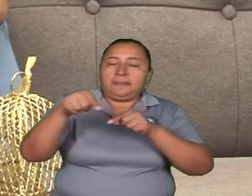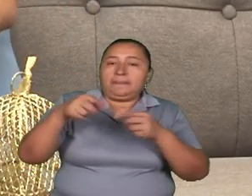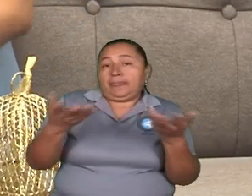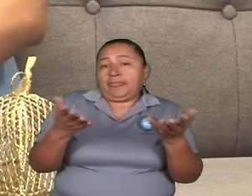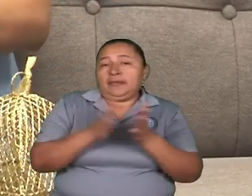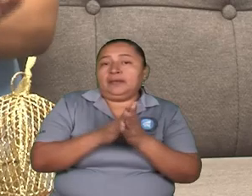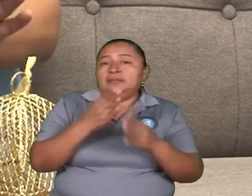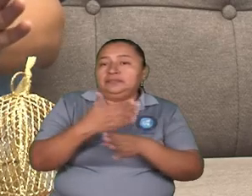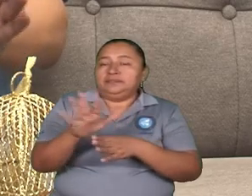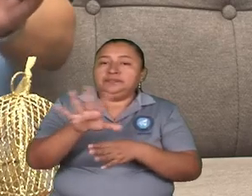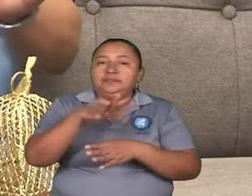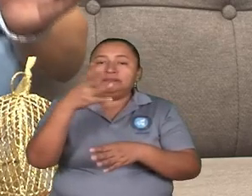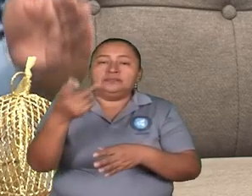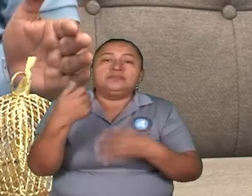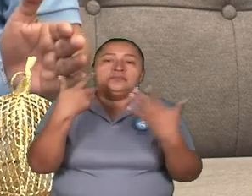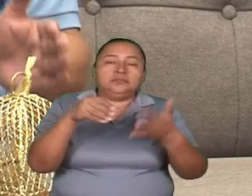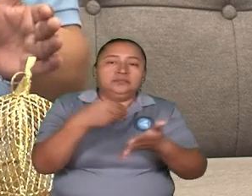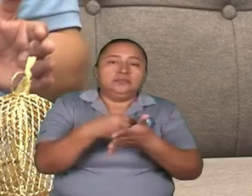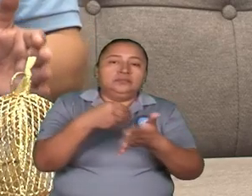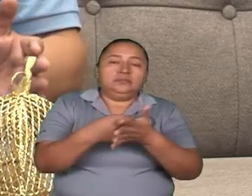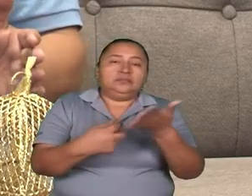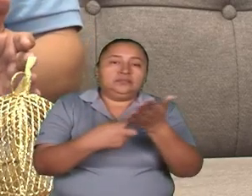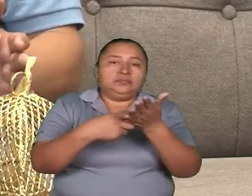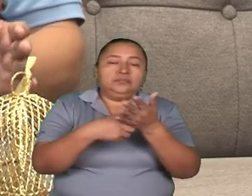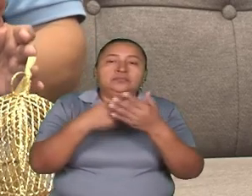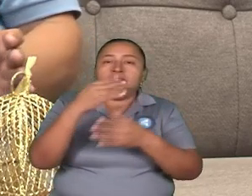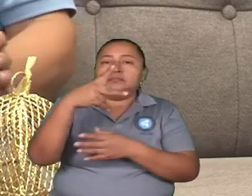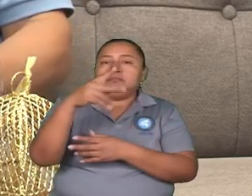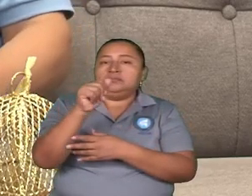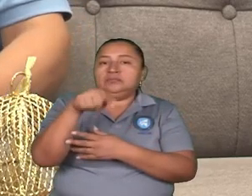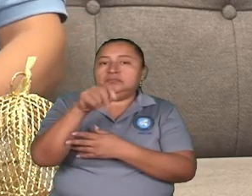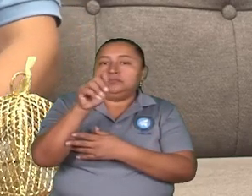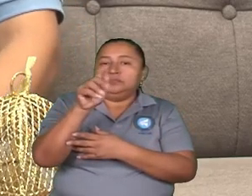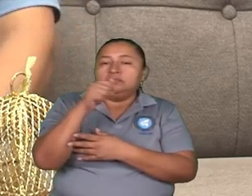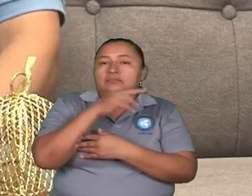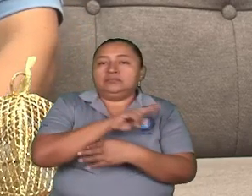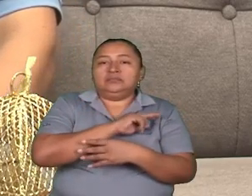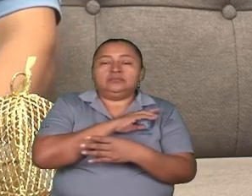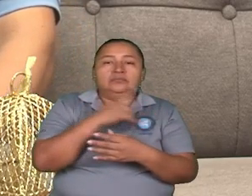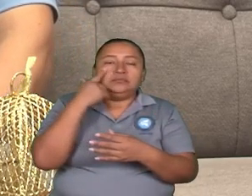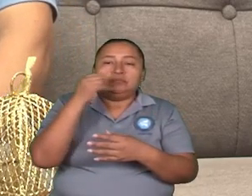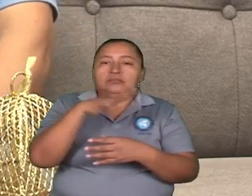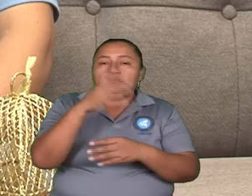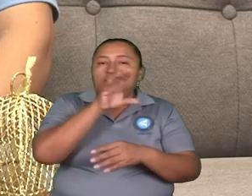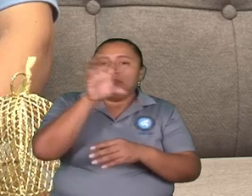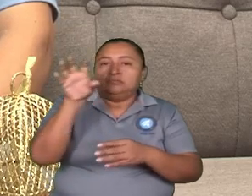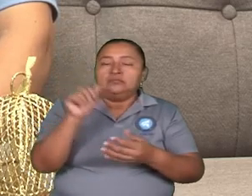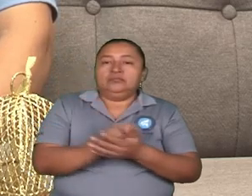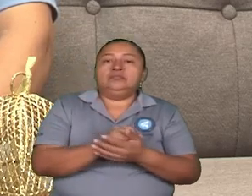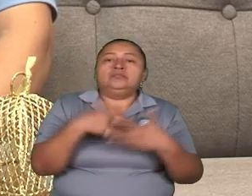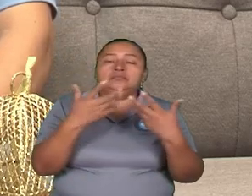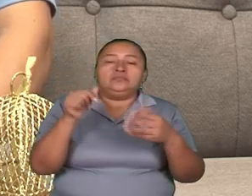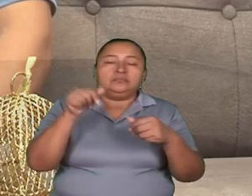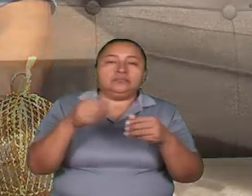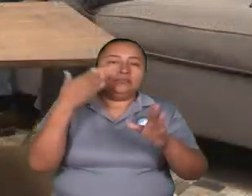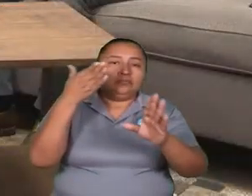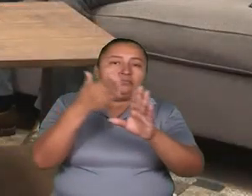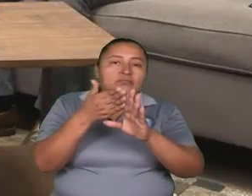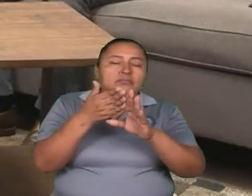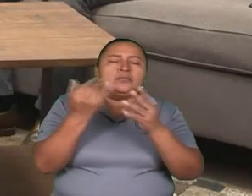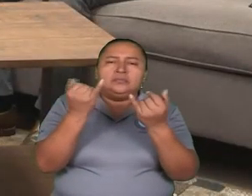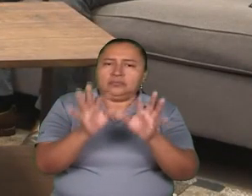no, yo no voy a viajar, me quedo en San Juan del Sur. Entonces quiero conocer San Juan del Sur o quiero estar